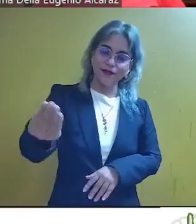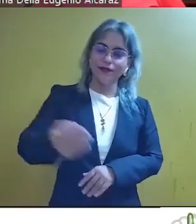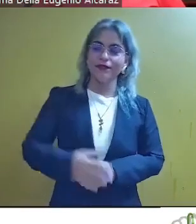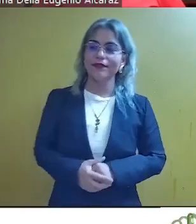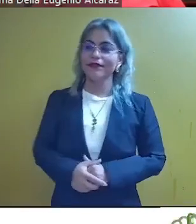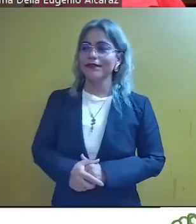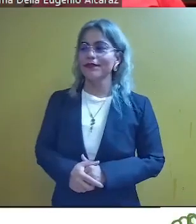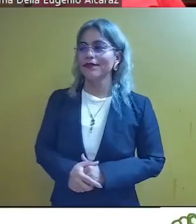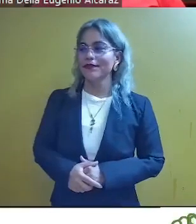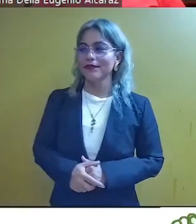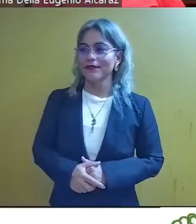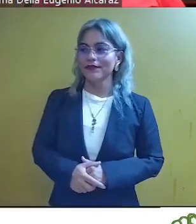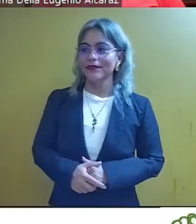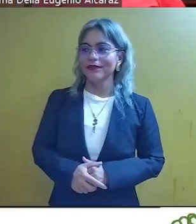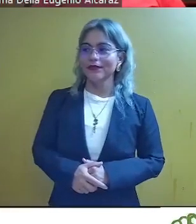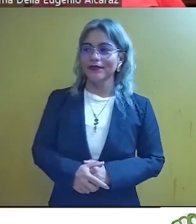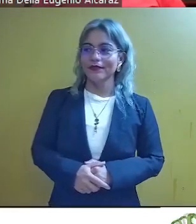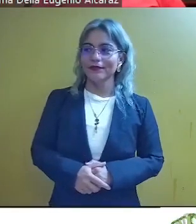corresponda.